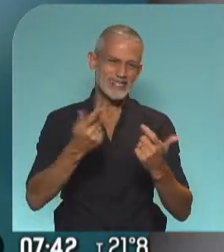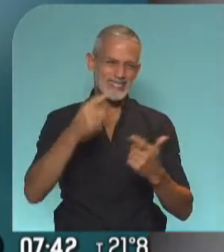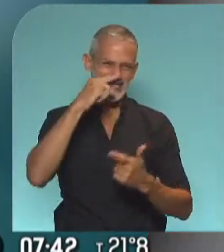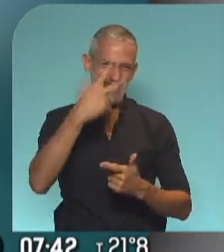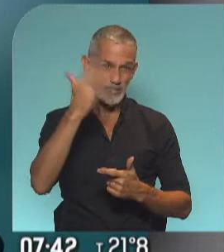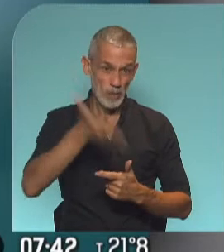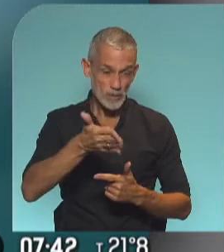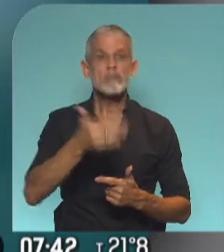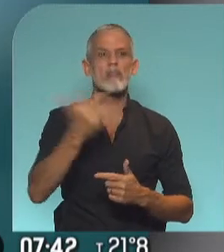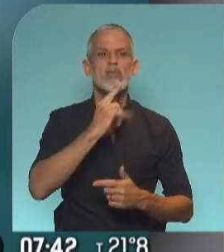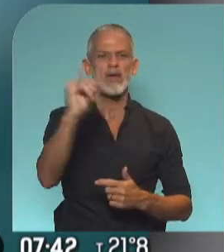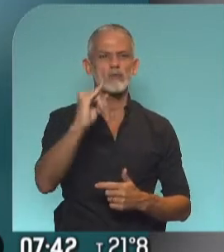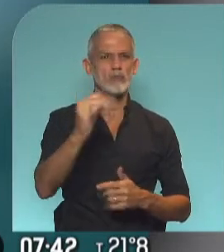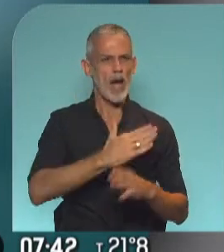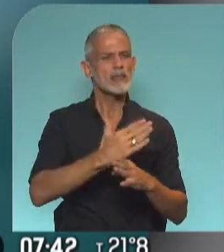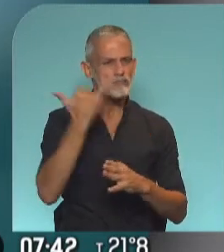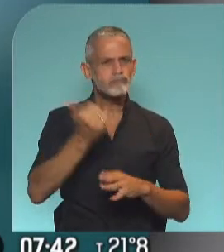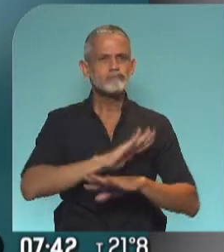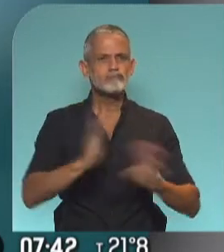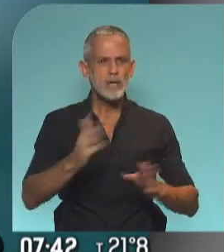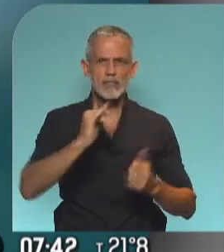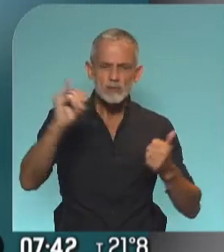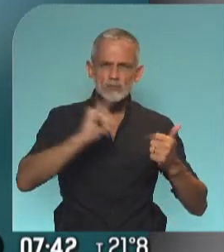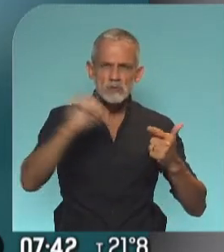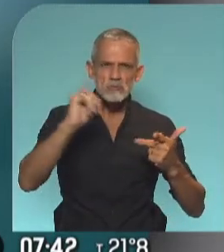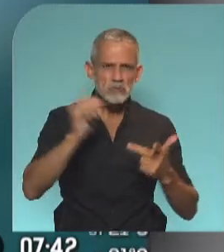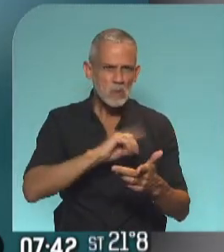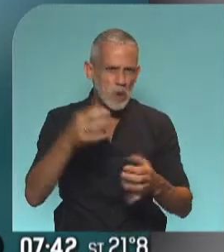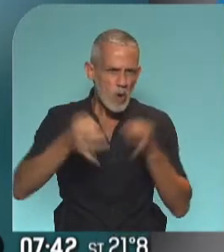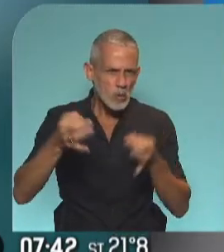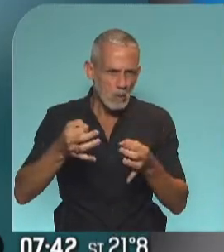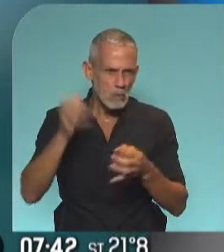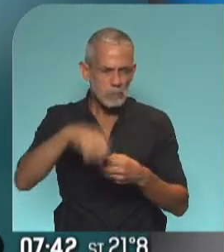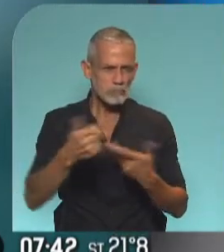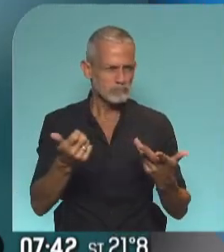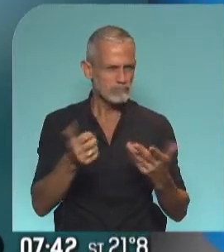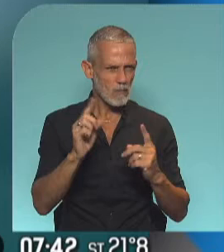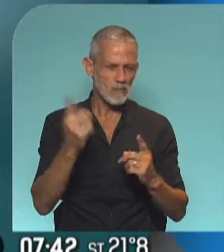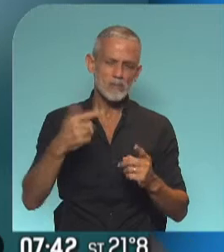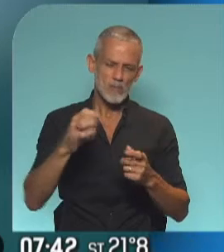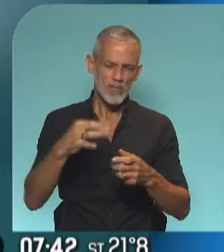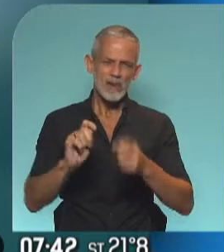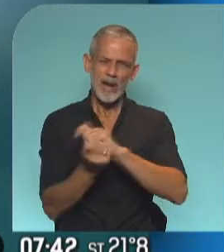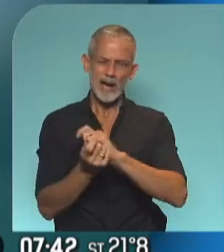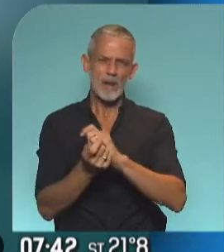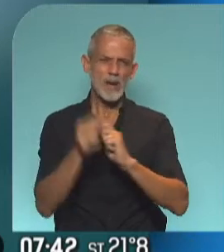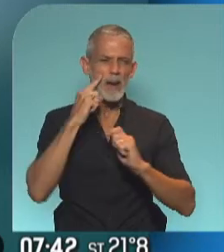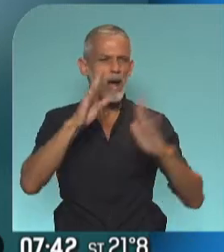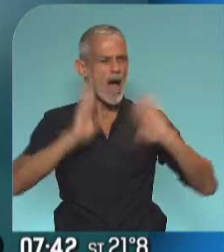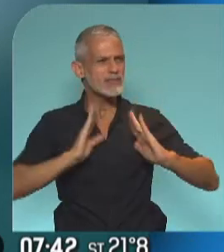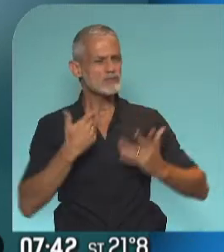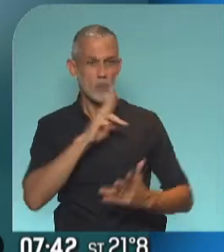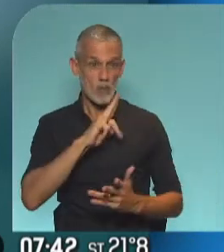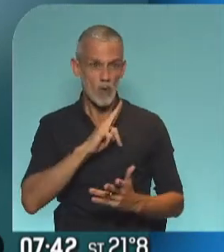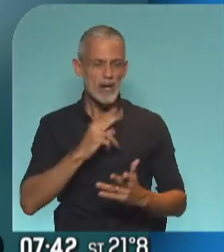una denuncia previa. ¿Qué significa lo que venimos esto? diciendo, lo que vos venís ratificando, Julita, desde el principio, ¿no? El tema de ser escuchadas. Totalmente.